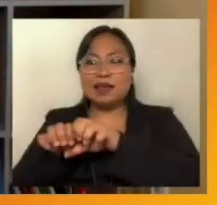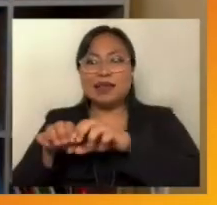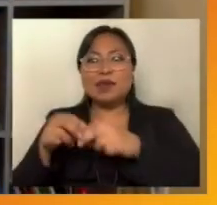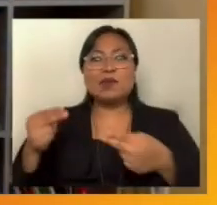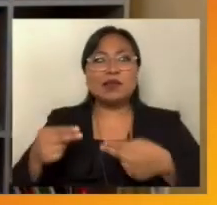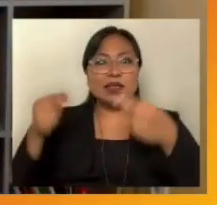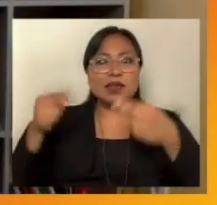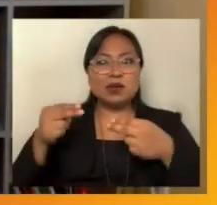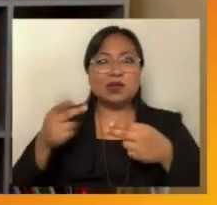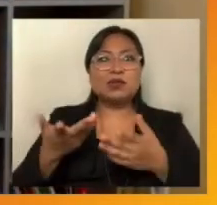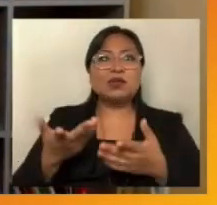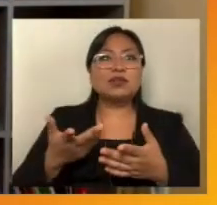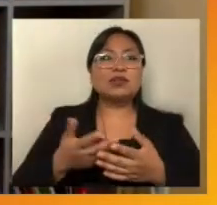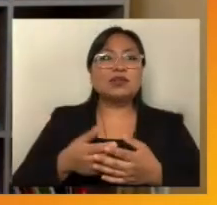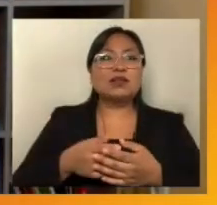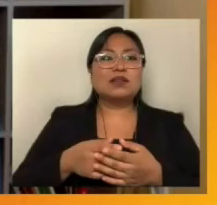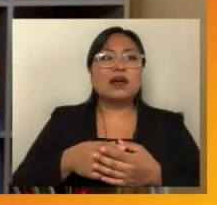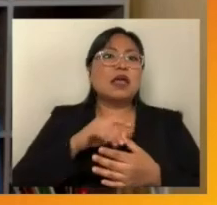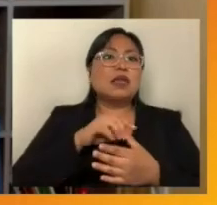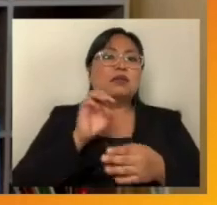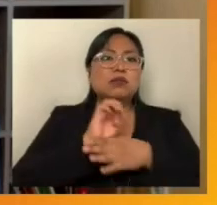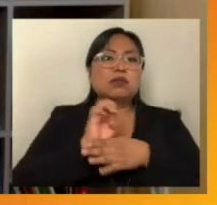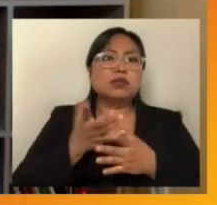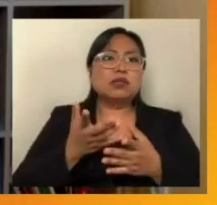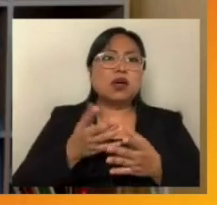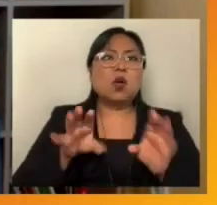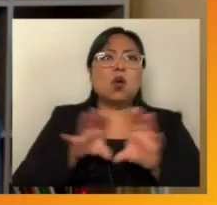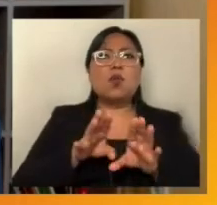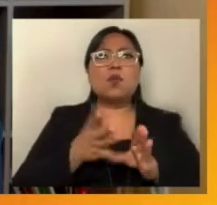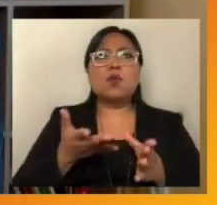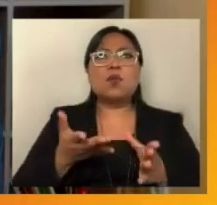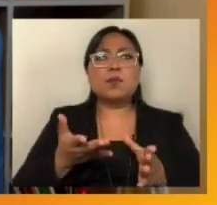empleados. Y en la convención de